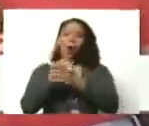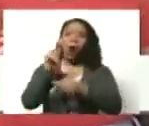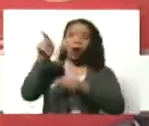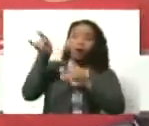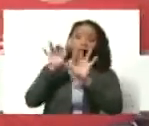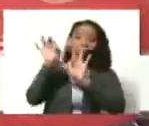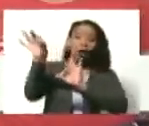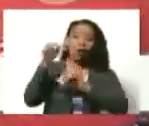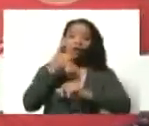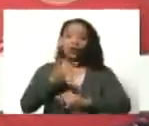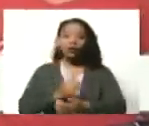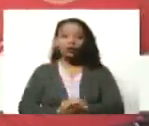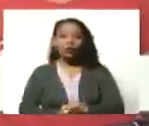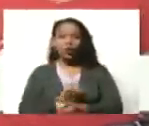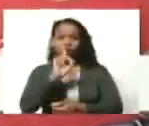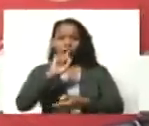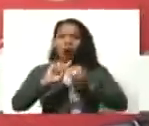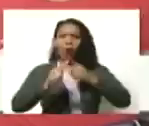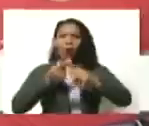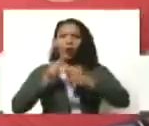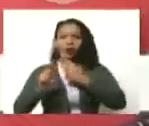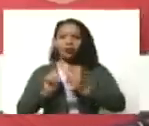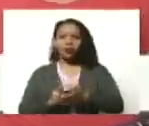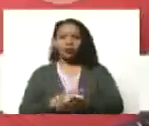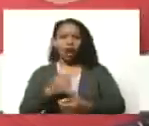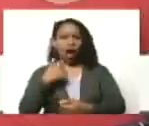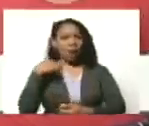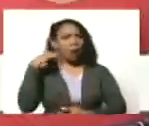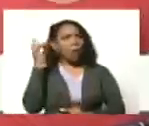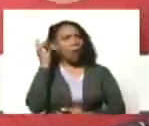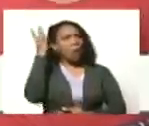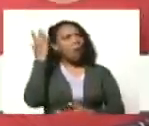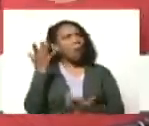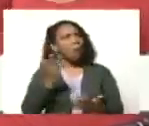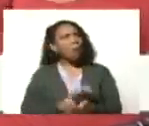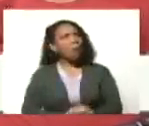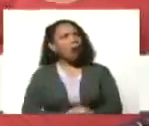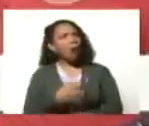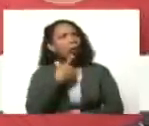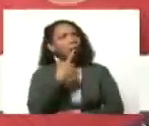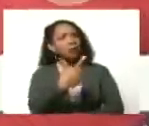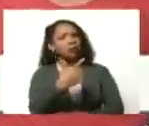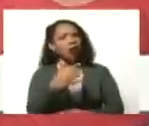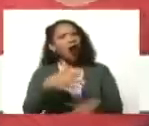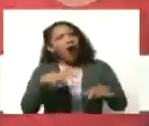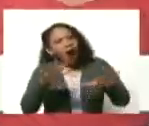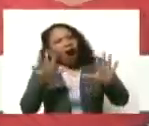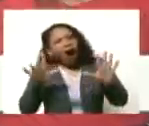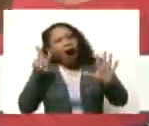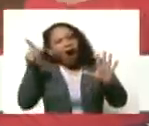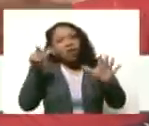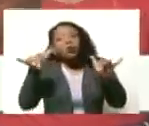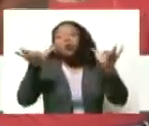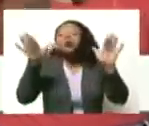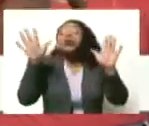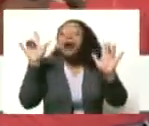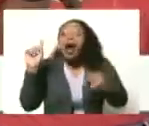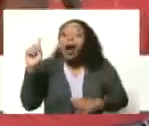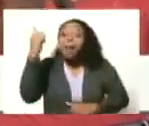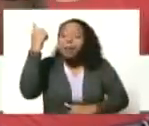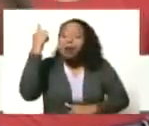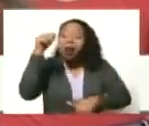dijo unas cosas. Entonces a mí se me ocurrió decir, ajá, ellos supuestamente tienen